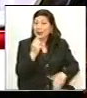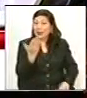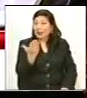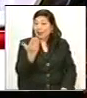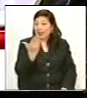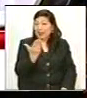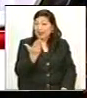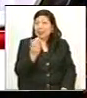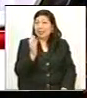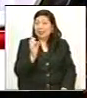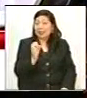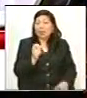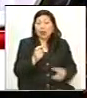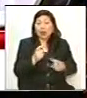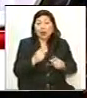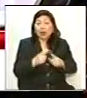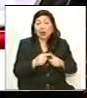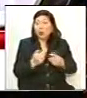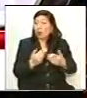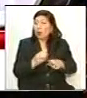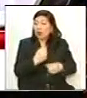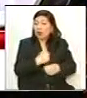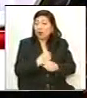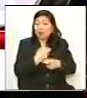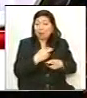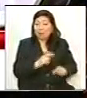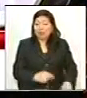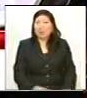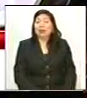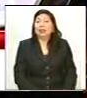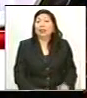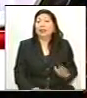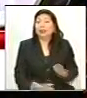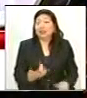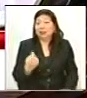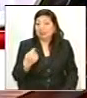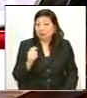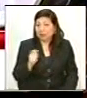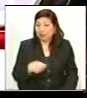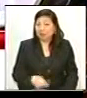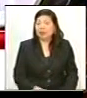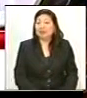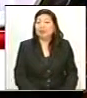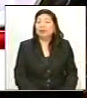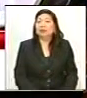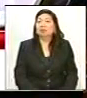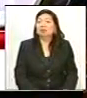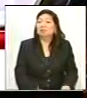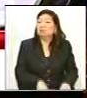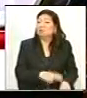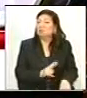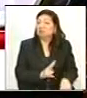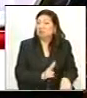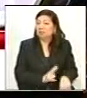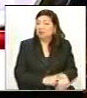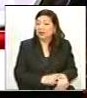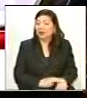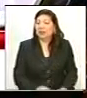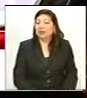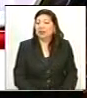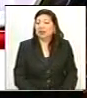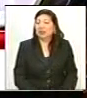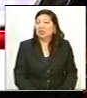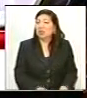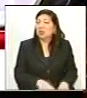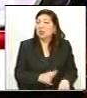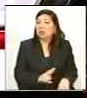la autorización de la Contraloría en cualquier obra pública es 15%, es natural, es